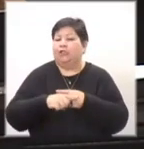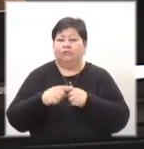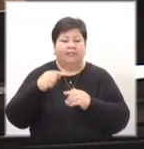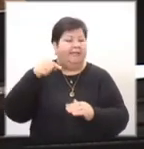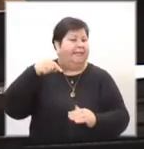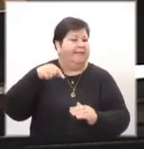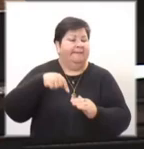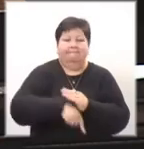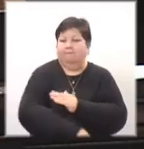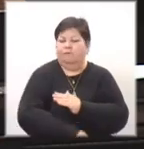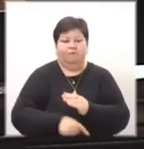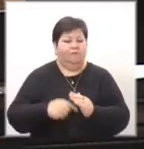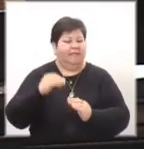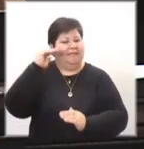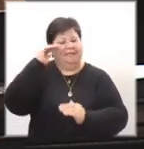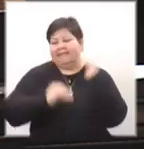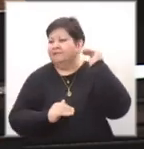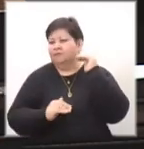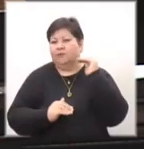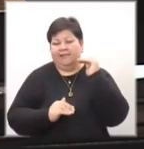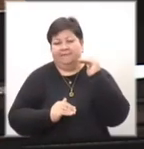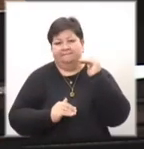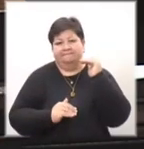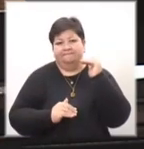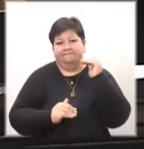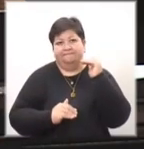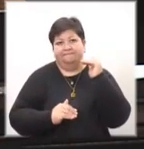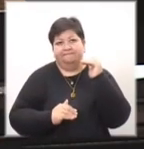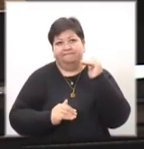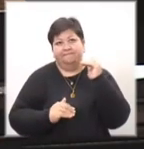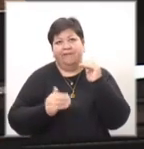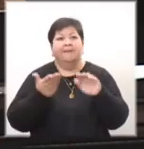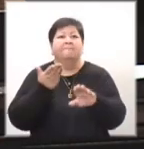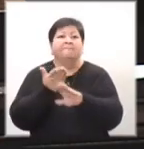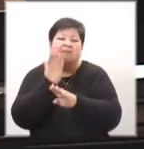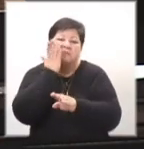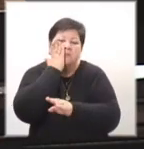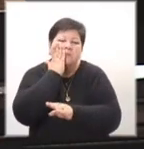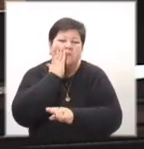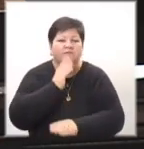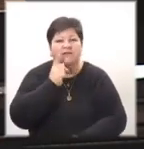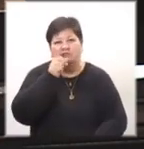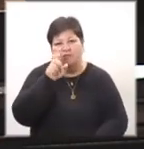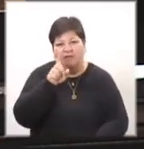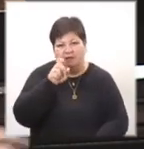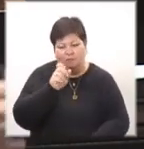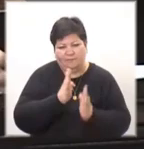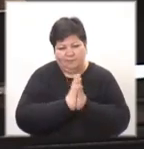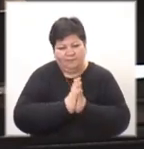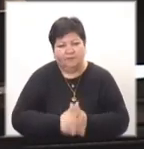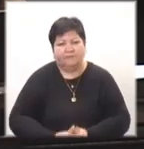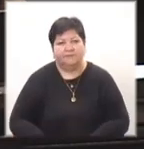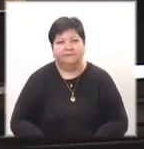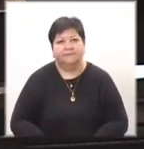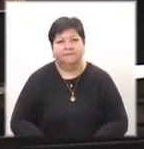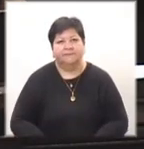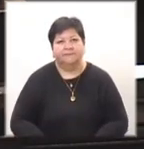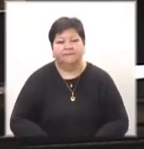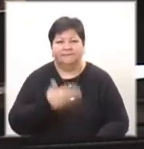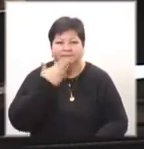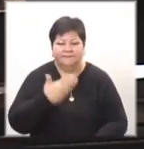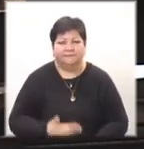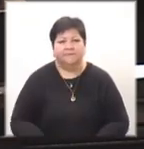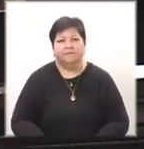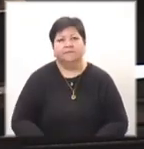torne injusta e inequitativa. Les pediría un vasito de agua, si me hacen el favor. Muchas